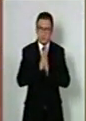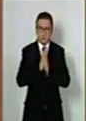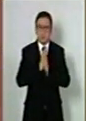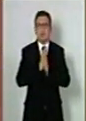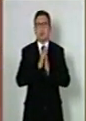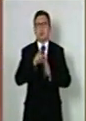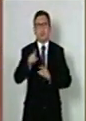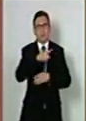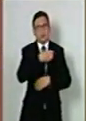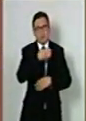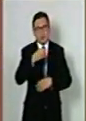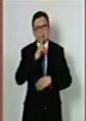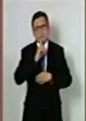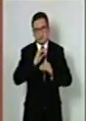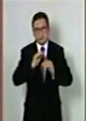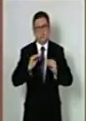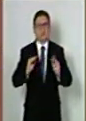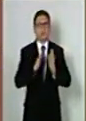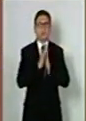el mejor orden que sea posible.